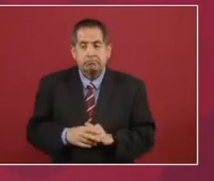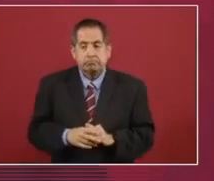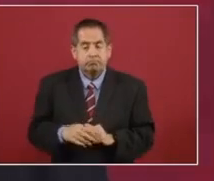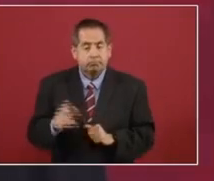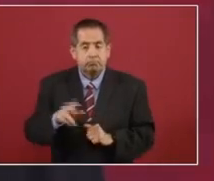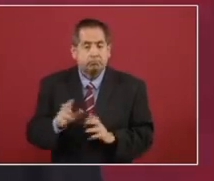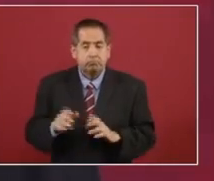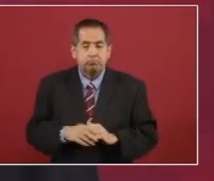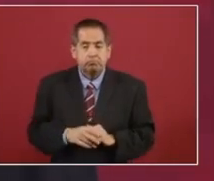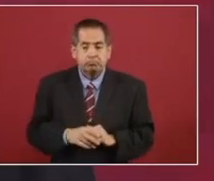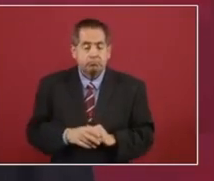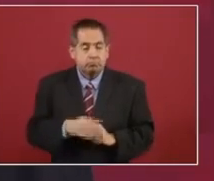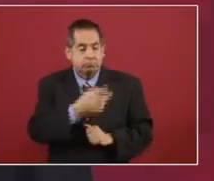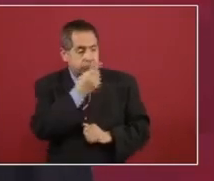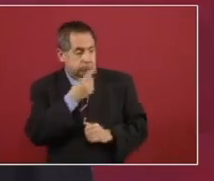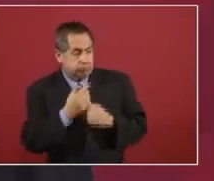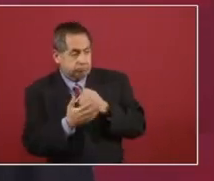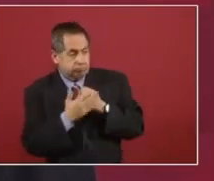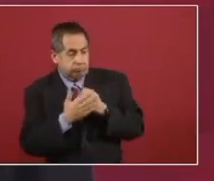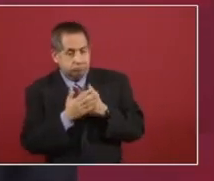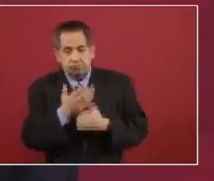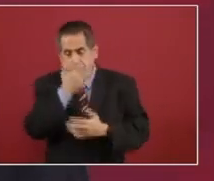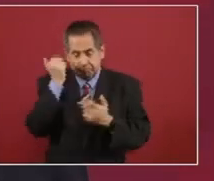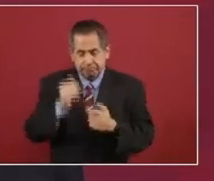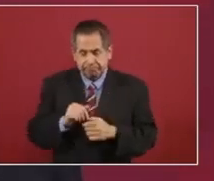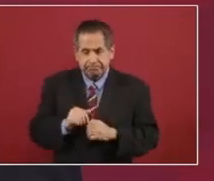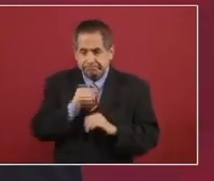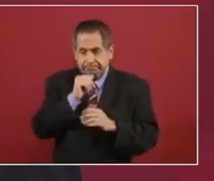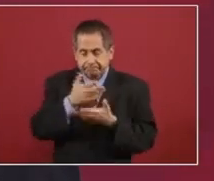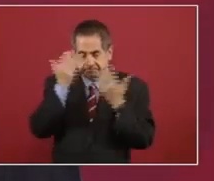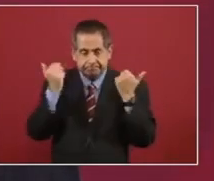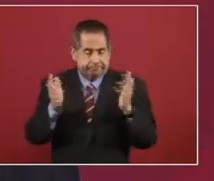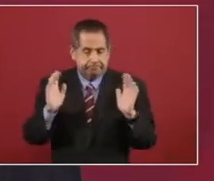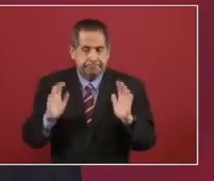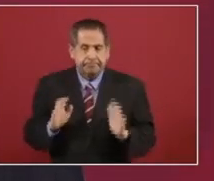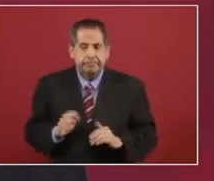no me entero, no